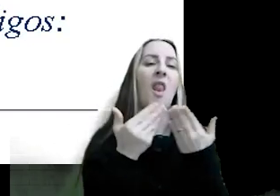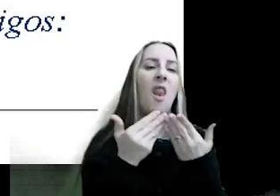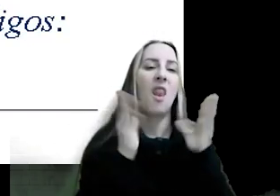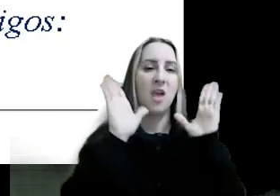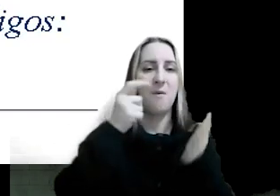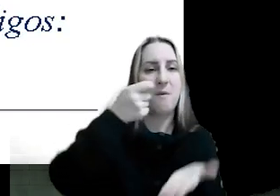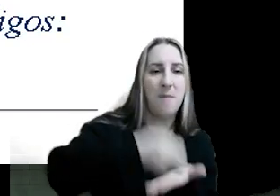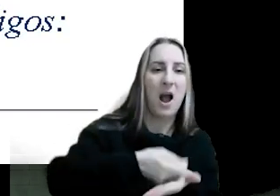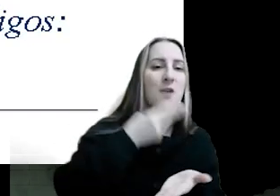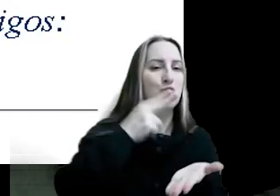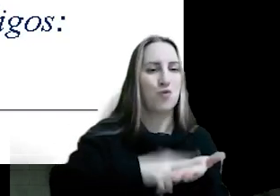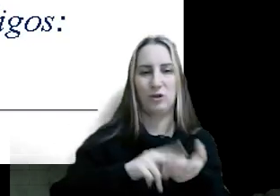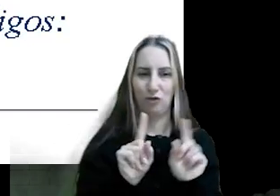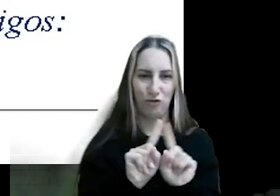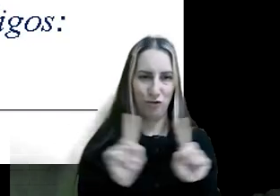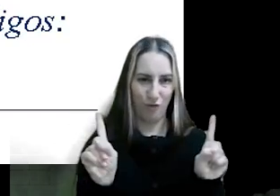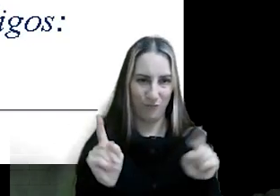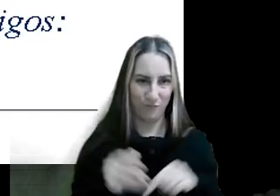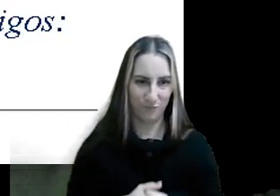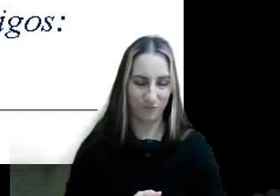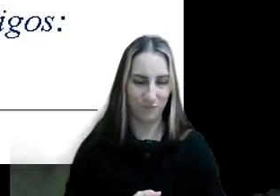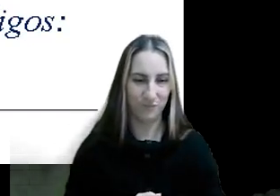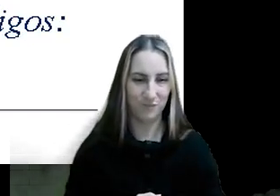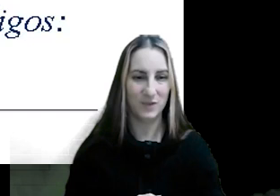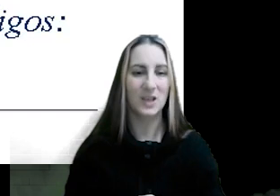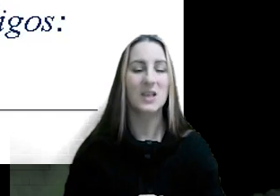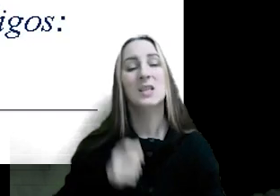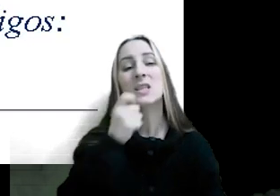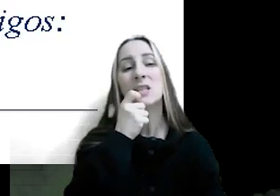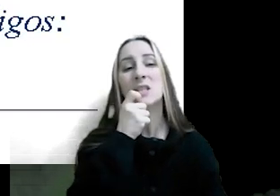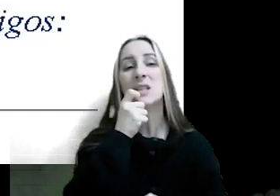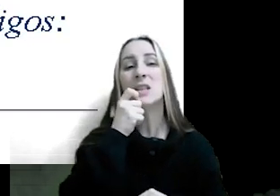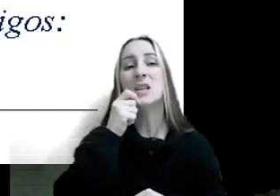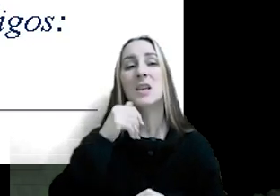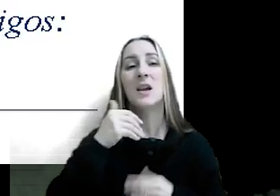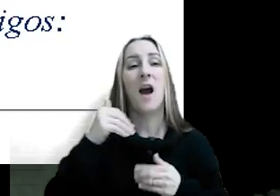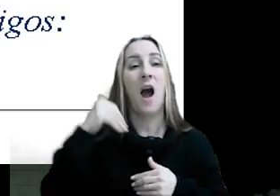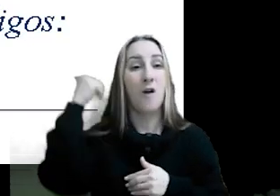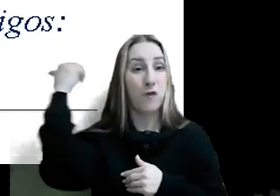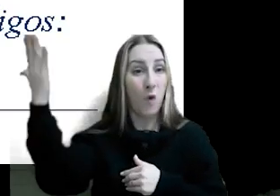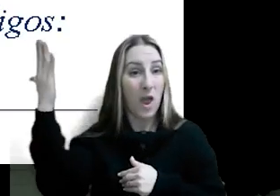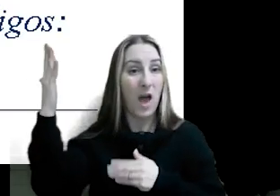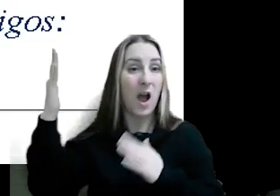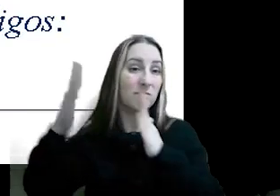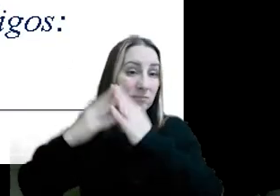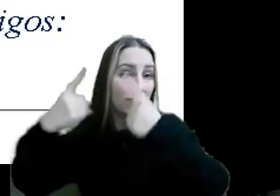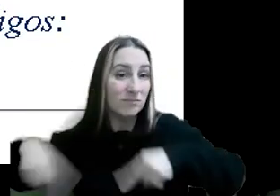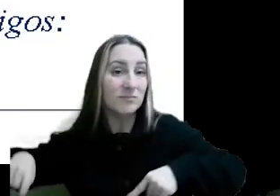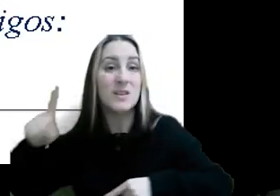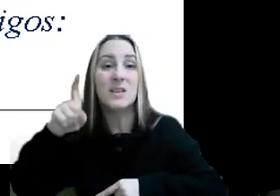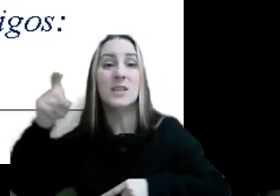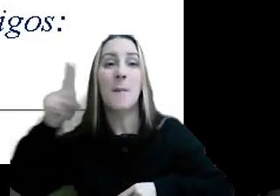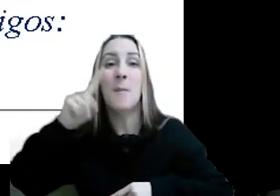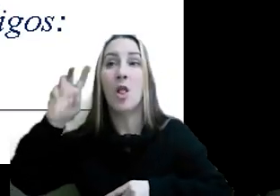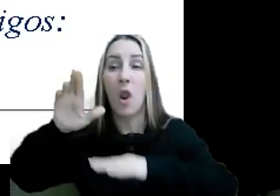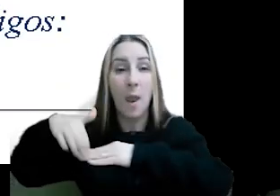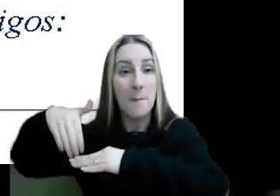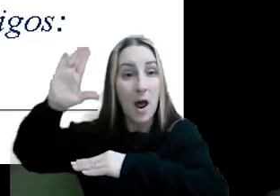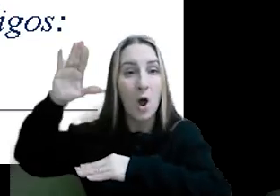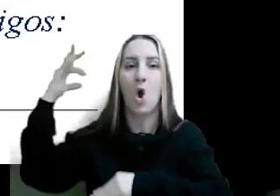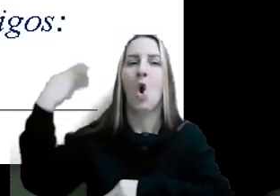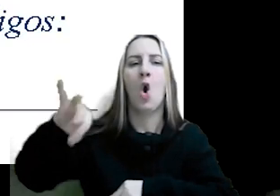impuesto. Si la exteriorización es superior a $100.000, tiene que hacerse obligatoriamente un